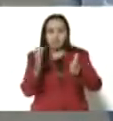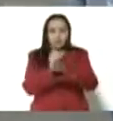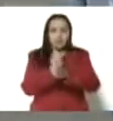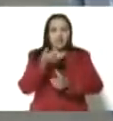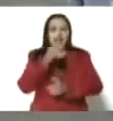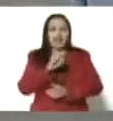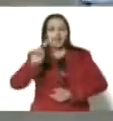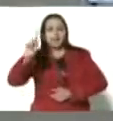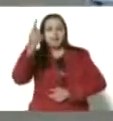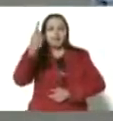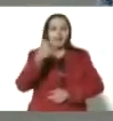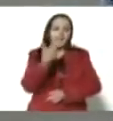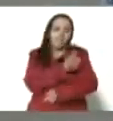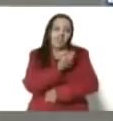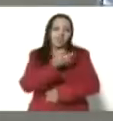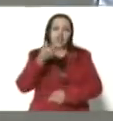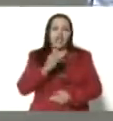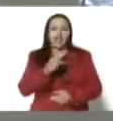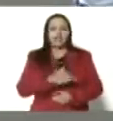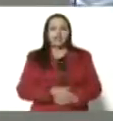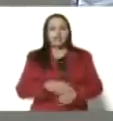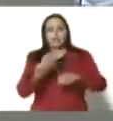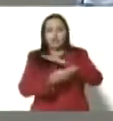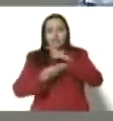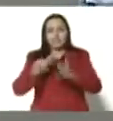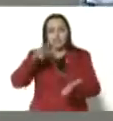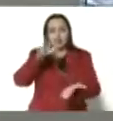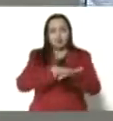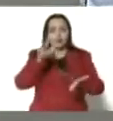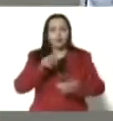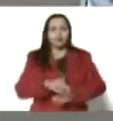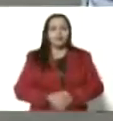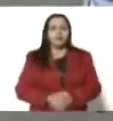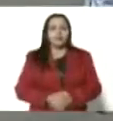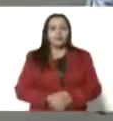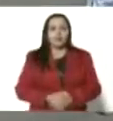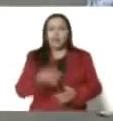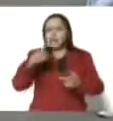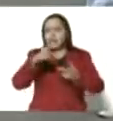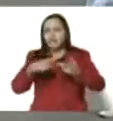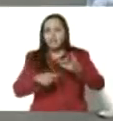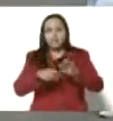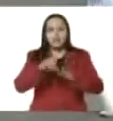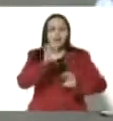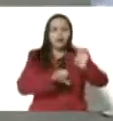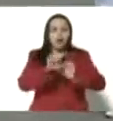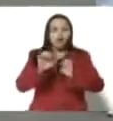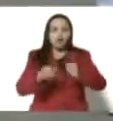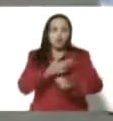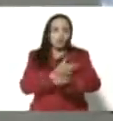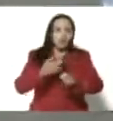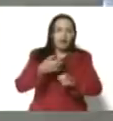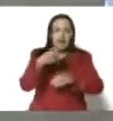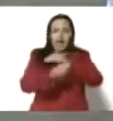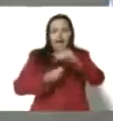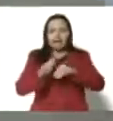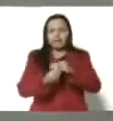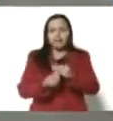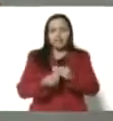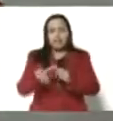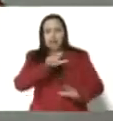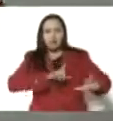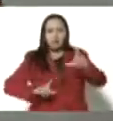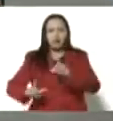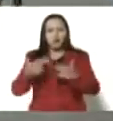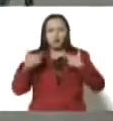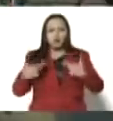registrada en el mundo a base de una plataforma probada basada en vectores adenovirales humanos, una vacuna que ha sido registrada en la